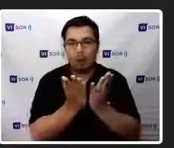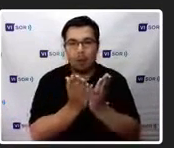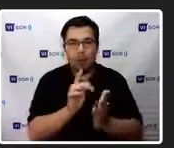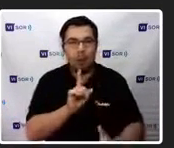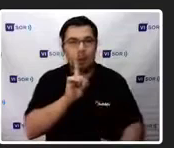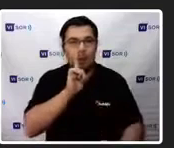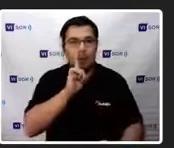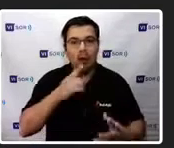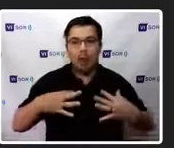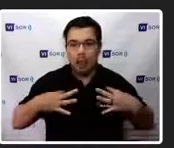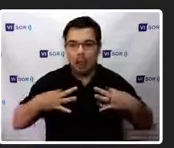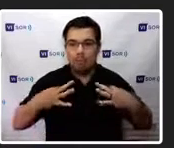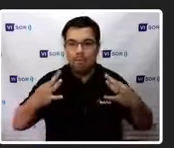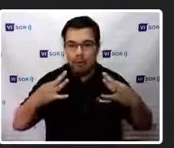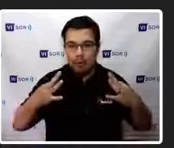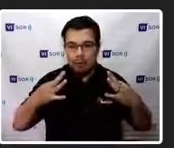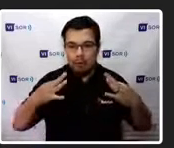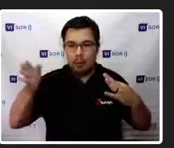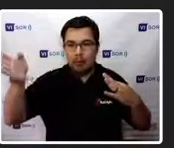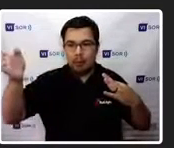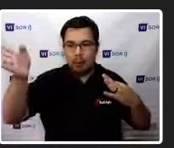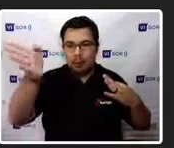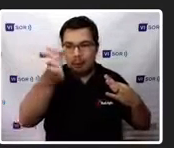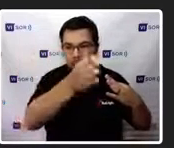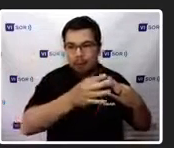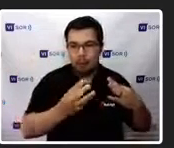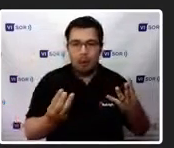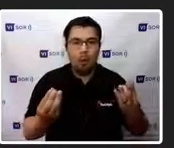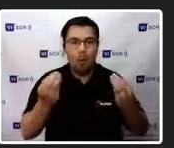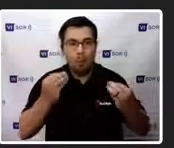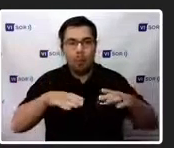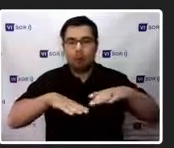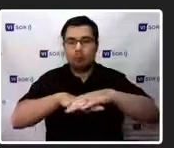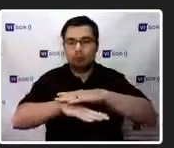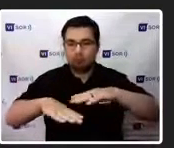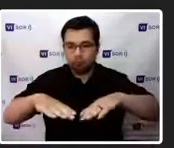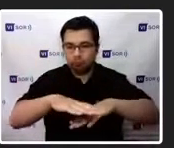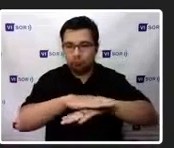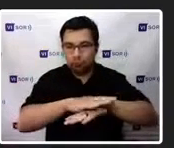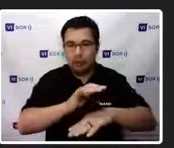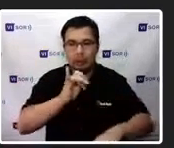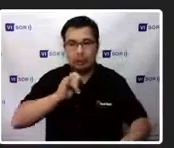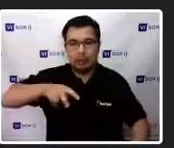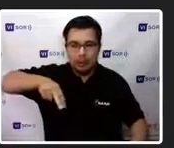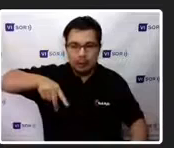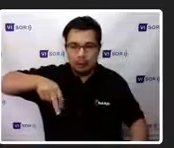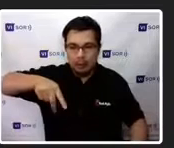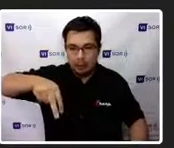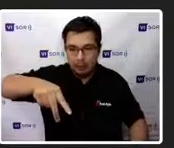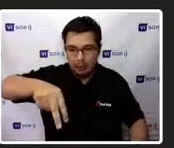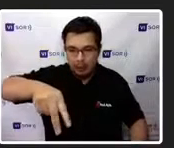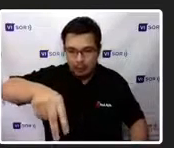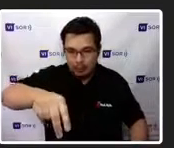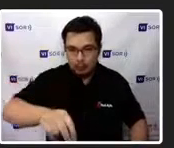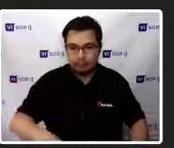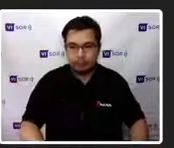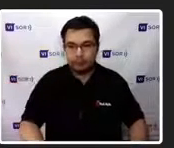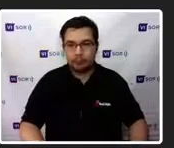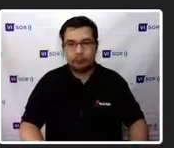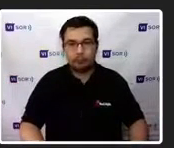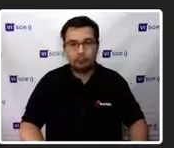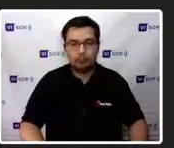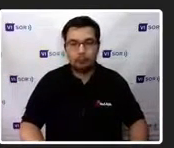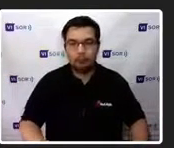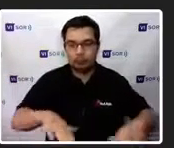la vestimenta para ir a terreno, tener un buen calzado, ya que se camina mucho y hay que tener un buen calzado con buena adherencia